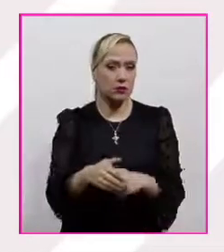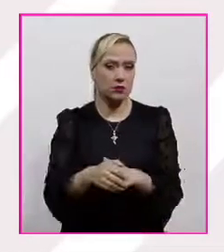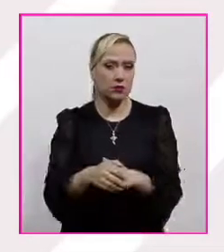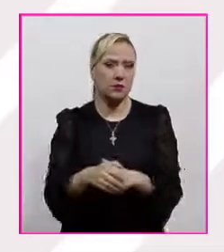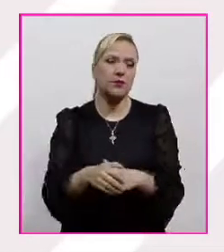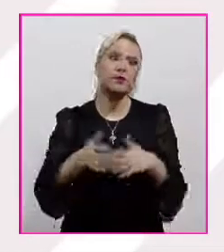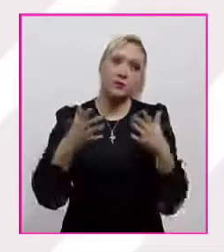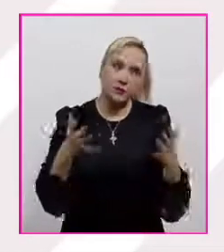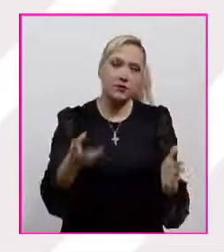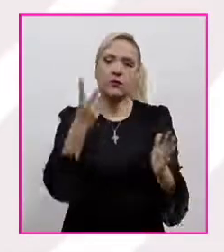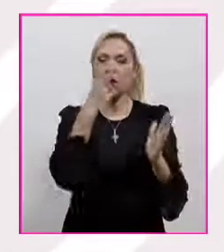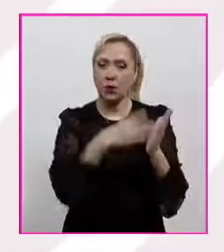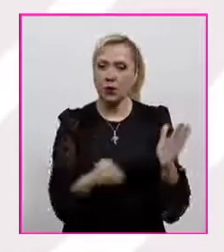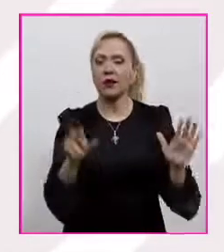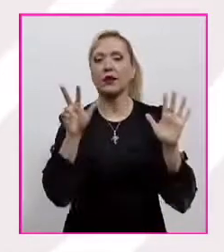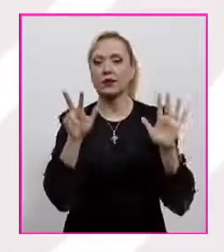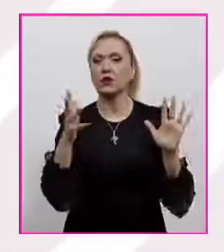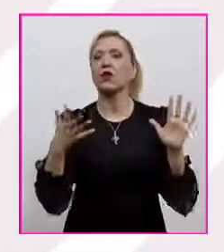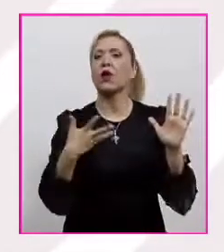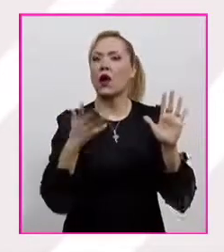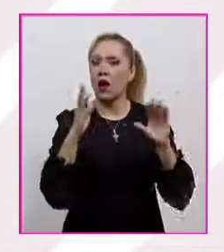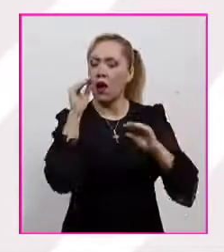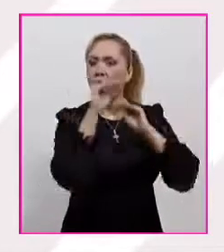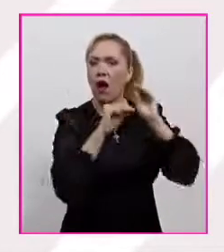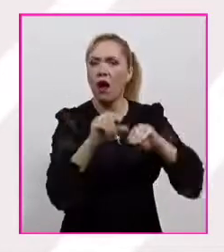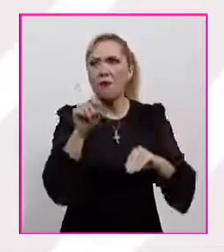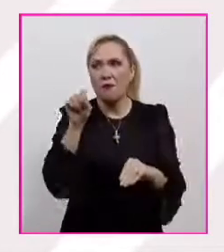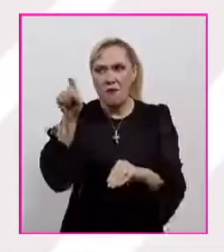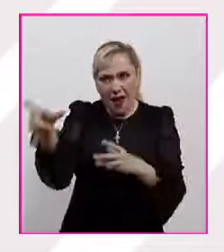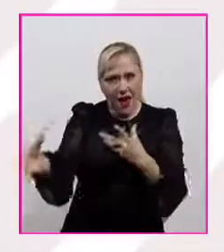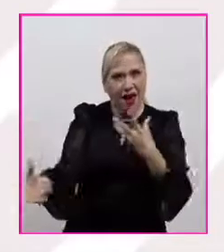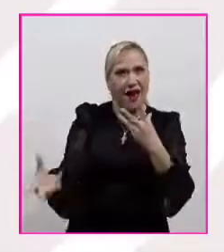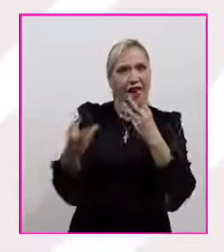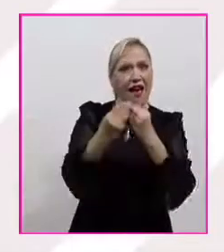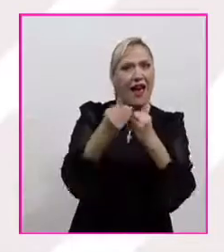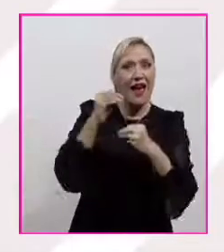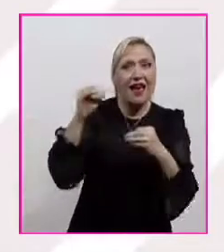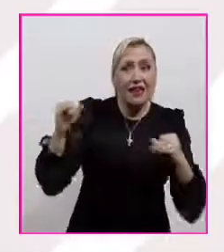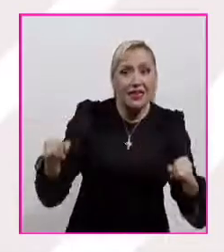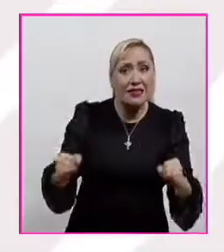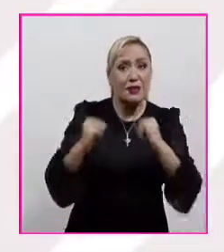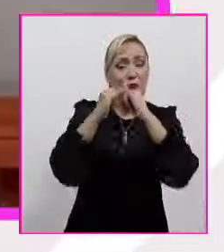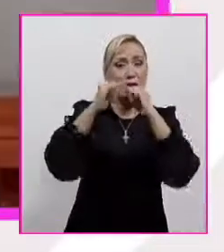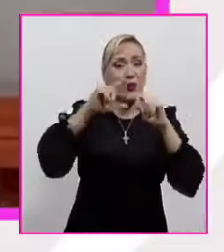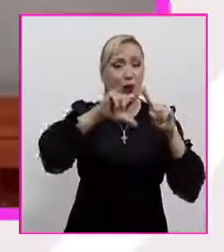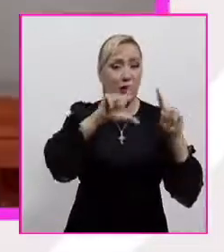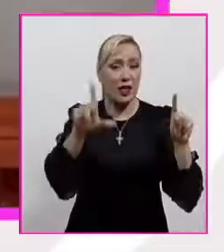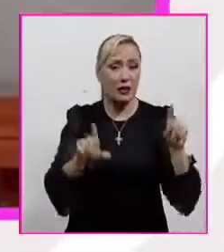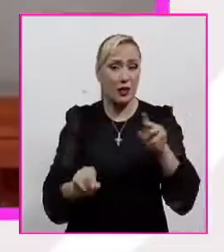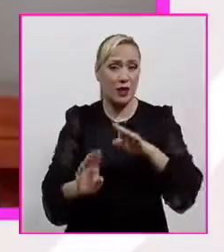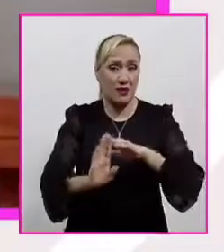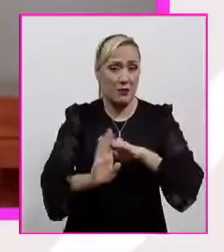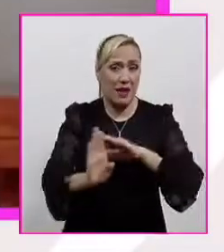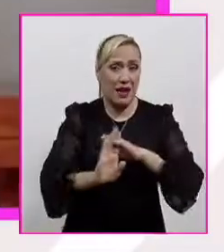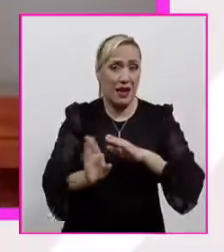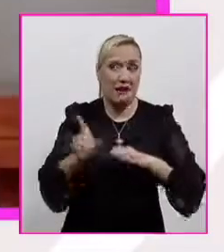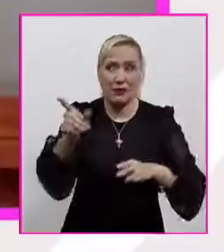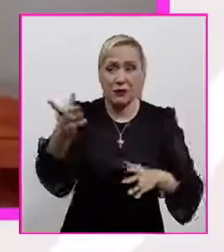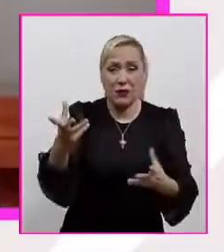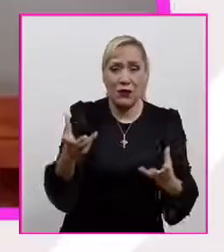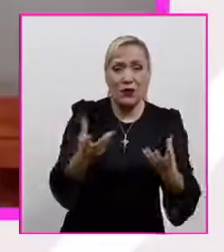2018 y que incluso participó el Instituto Nacional de Migración en la construcción. Entonces, eso es como